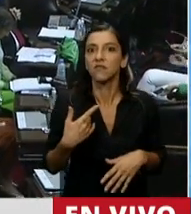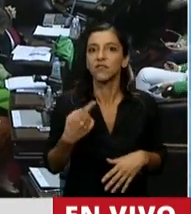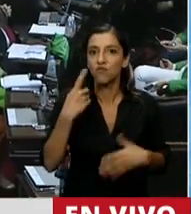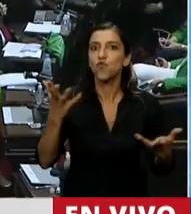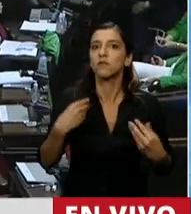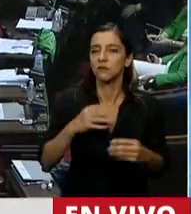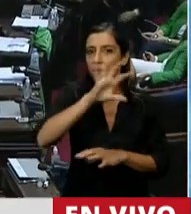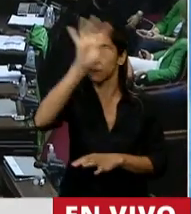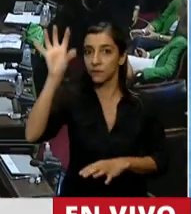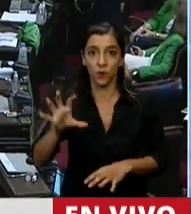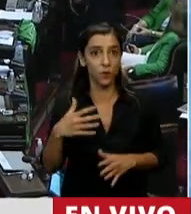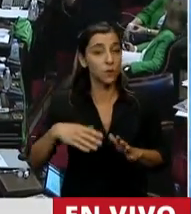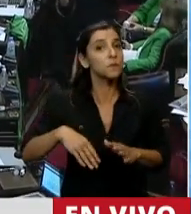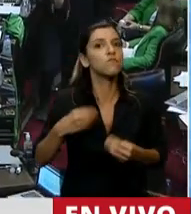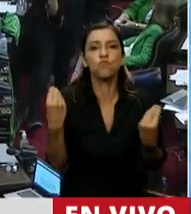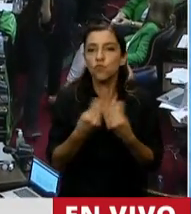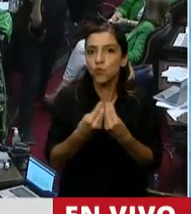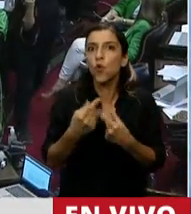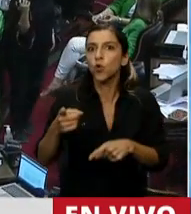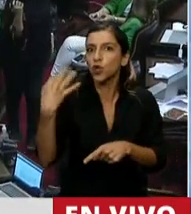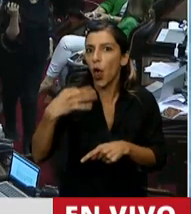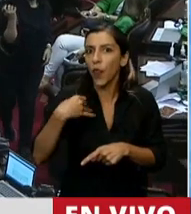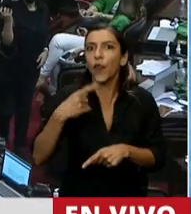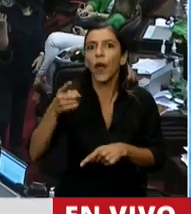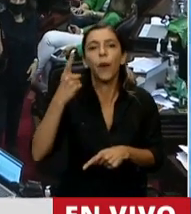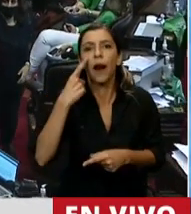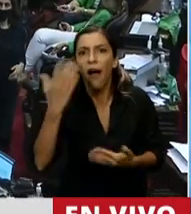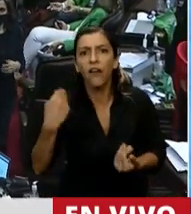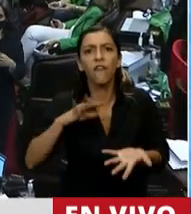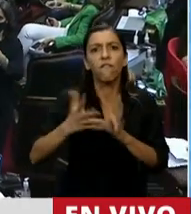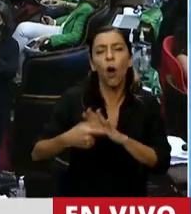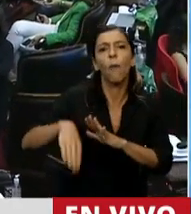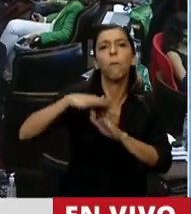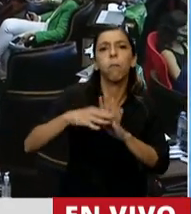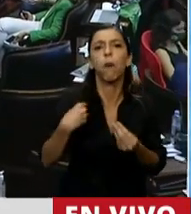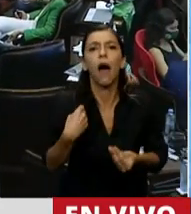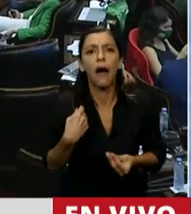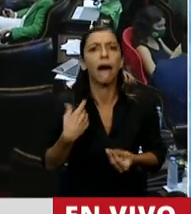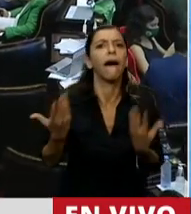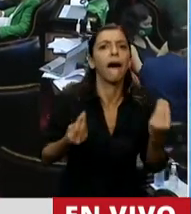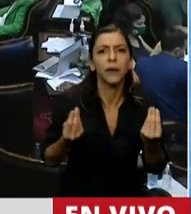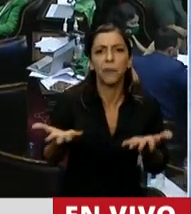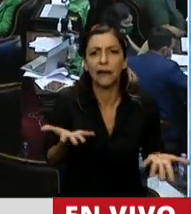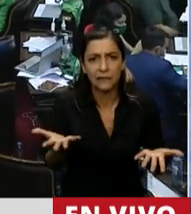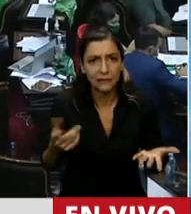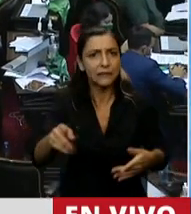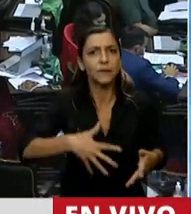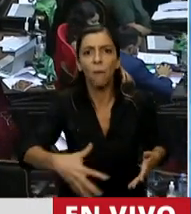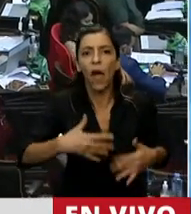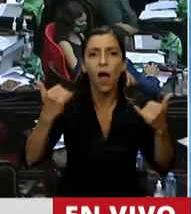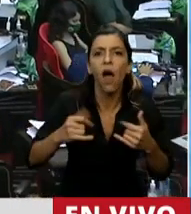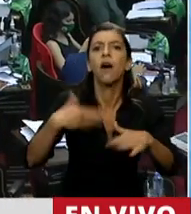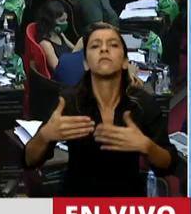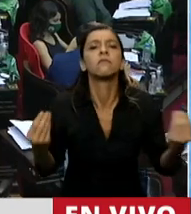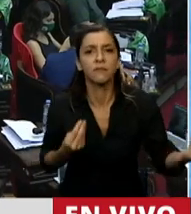provincias adhieran al protocolo ILE, a que los funcionarios se hagan cargo o al menos dejen de mirar a un costado, que se